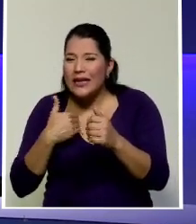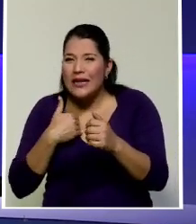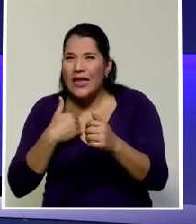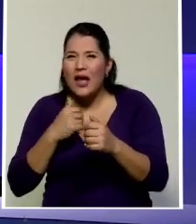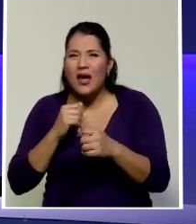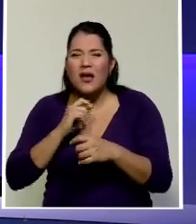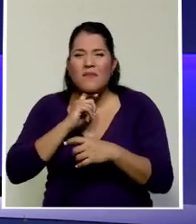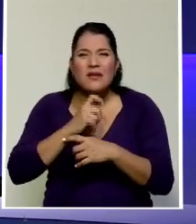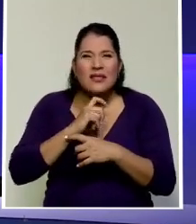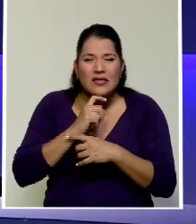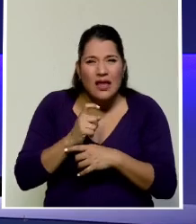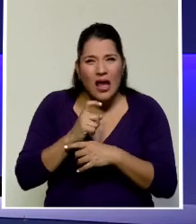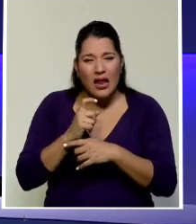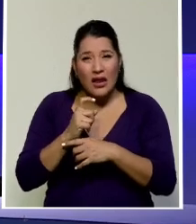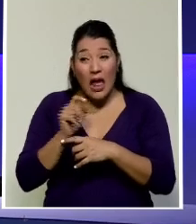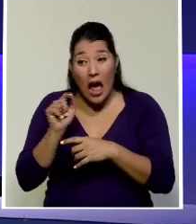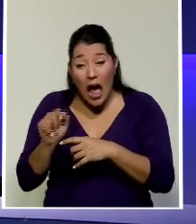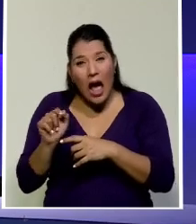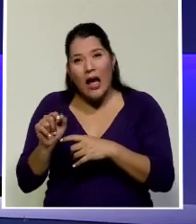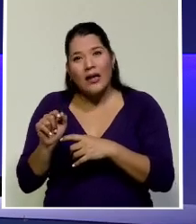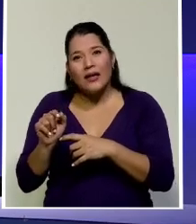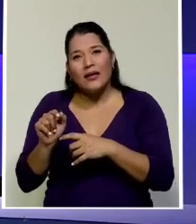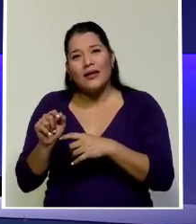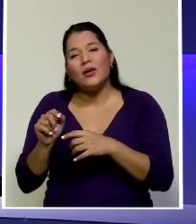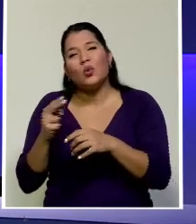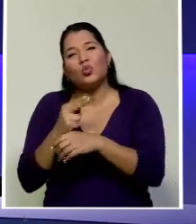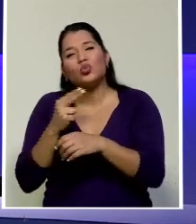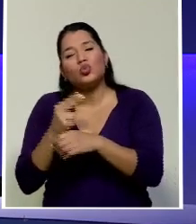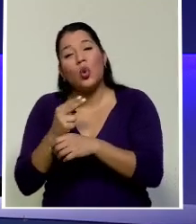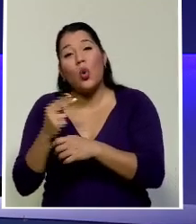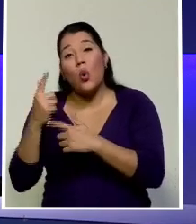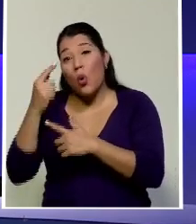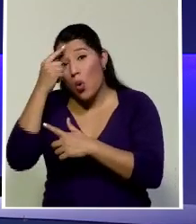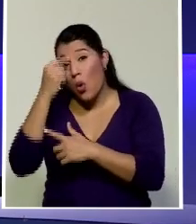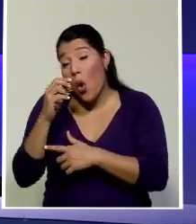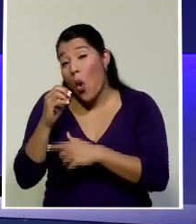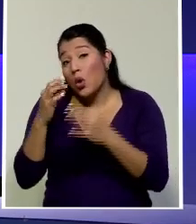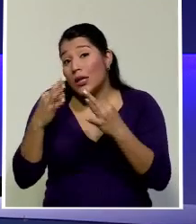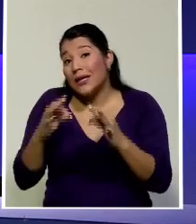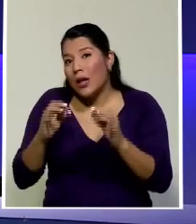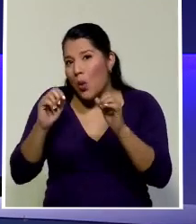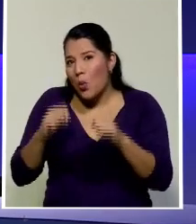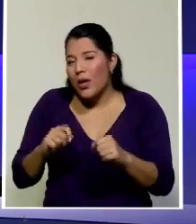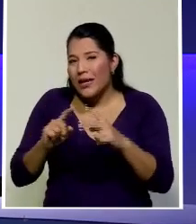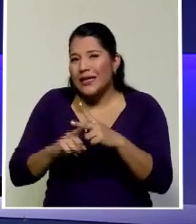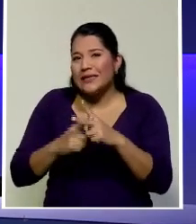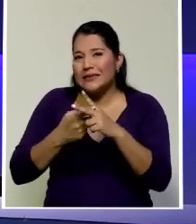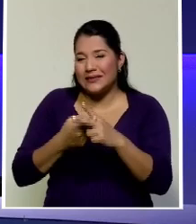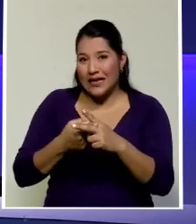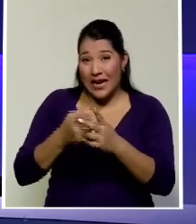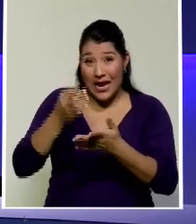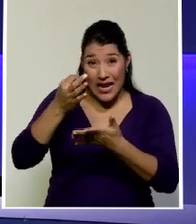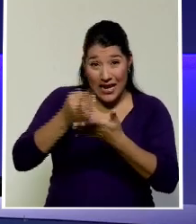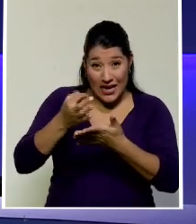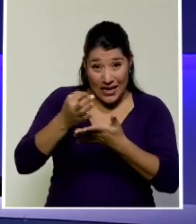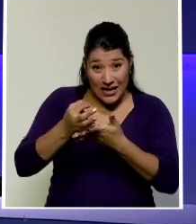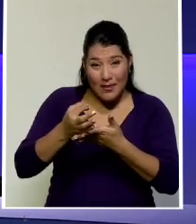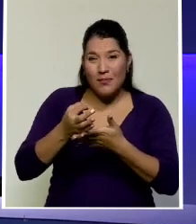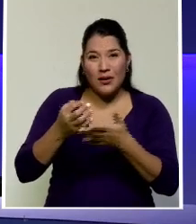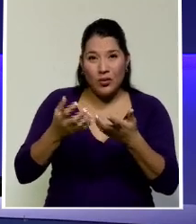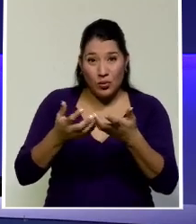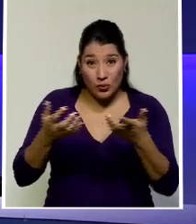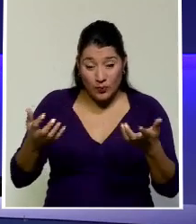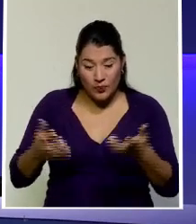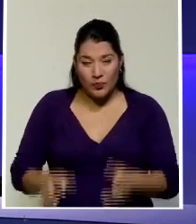querer decir que allí descansó la última parte de un ejército, o que se intentó iniciar la construcción de un límite entre 2 desiertos o 2 enormes porciones del